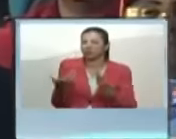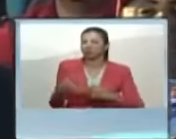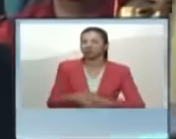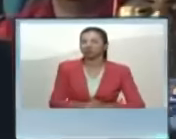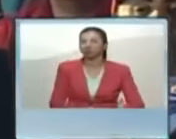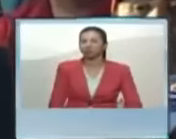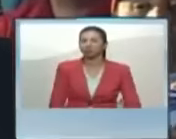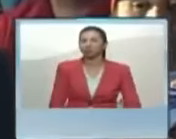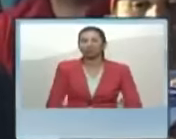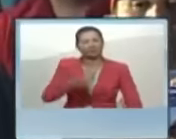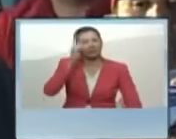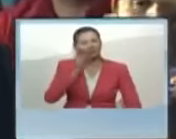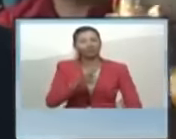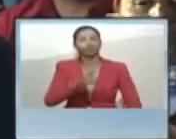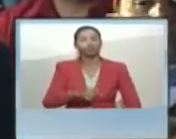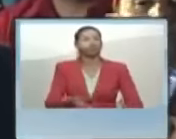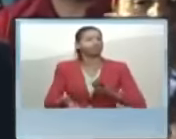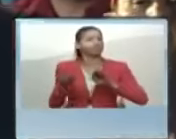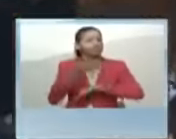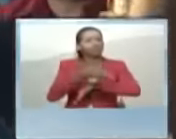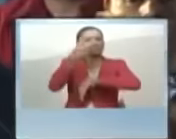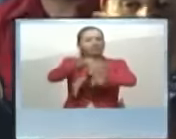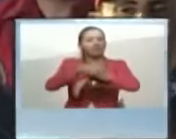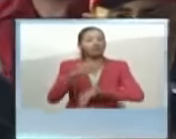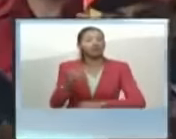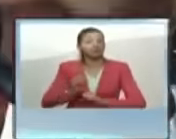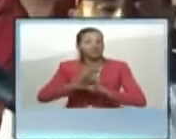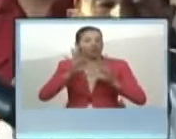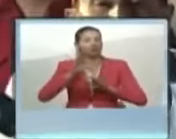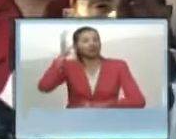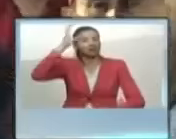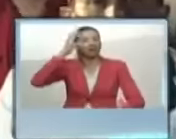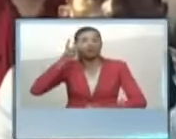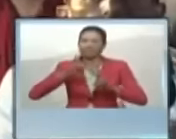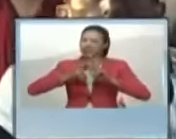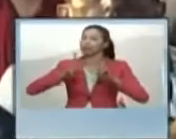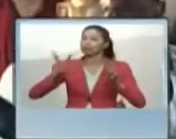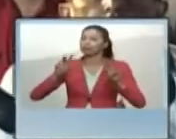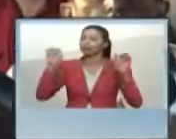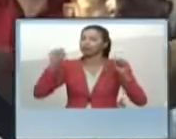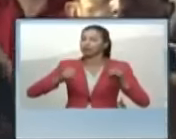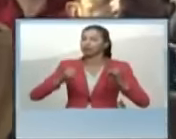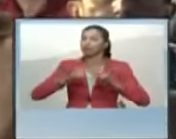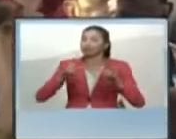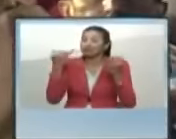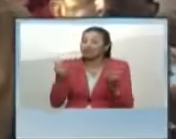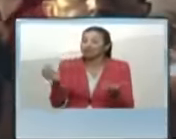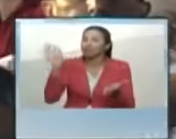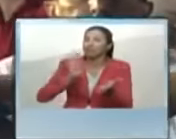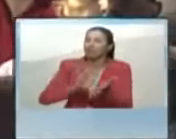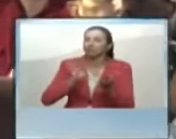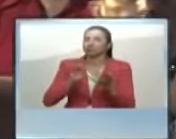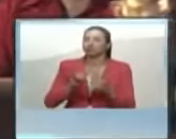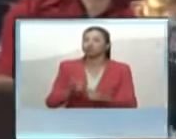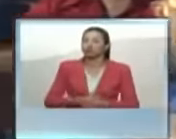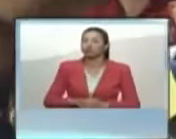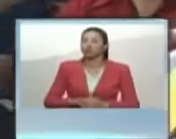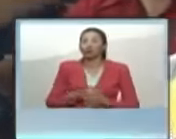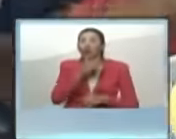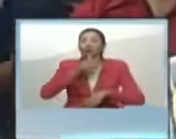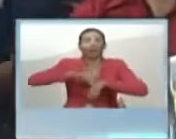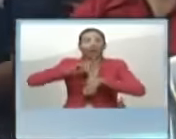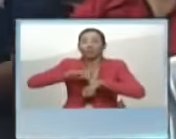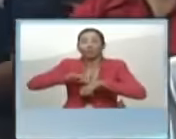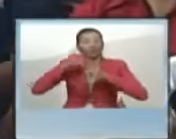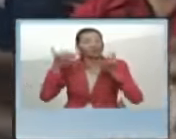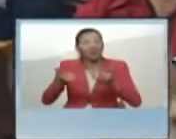compañeros, tenemos que tomar la calle con conciencia, de forma pacífica, pero de forma inmediata, camarada. No tenemos mucho tiempo para esta tarea. Tiene